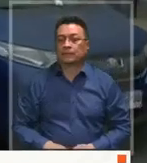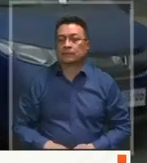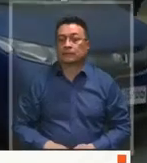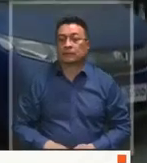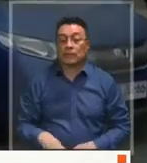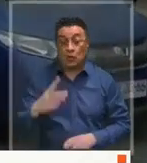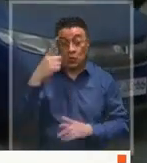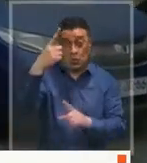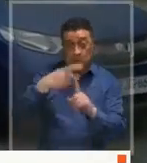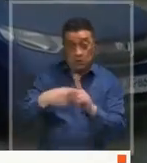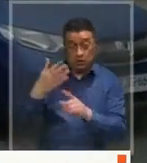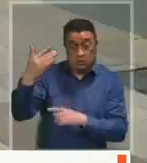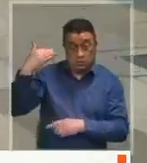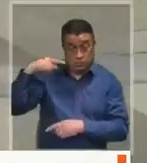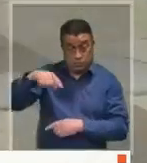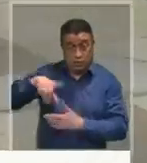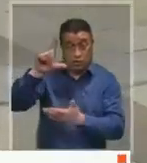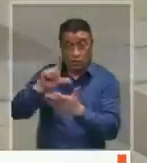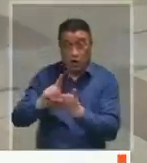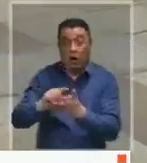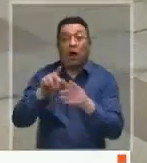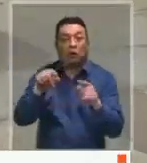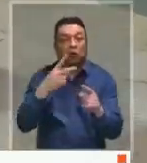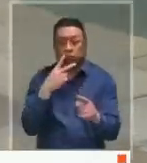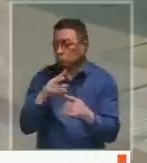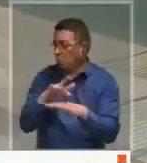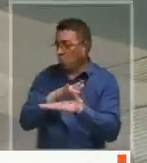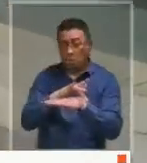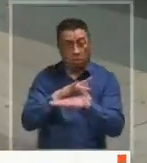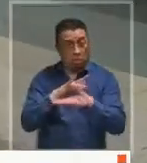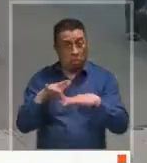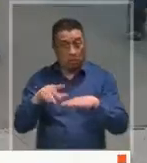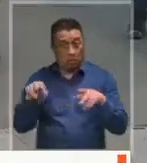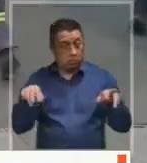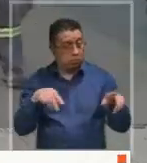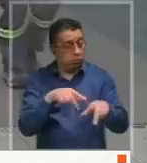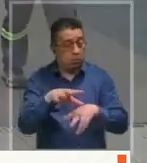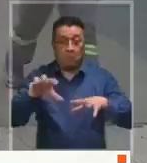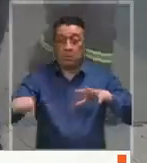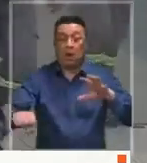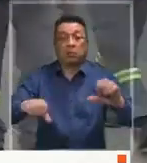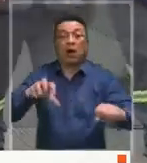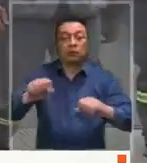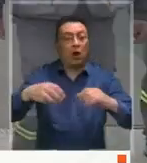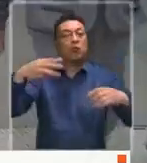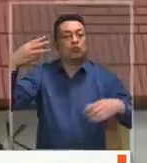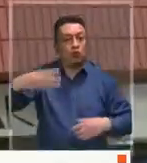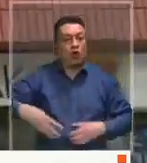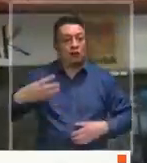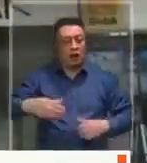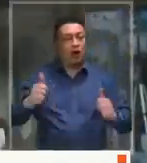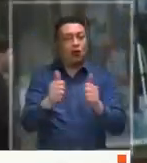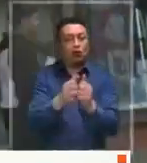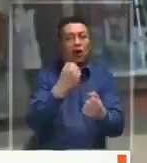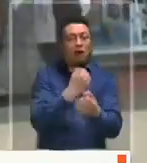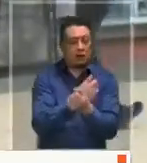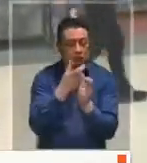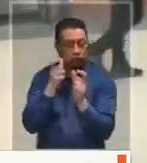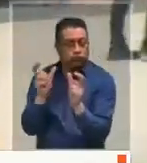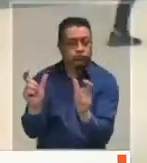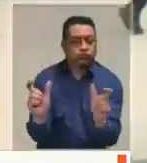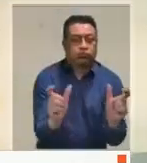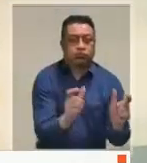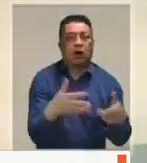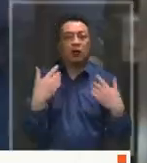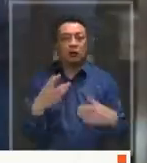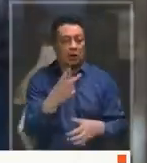Desde hace un mes, este neurálgico punto luce así, despejado a propósito de los copamientos realizados por la municipalidad junto a carabineros, los que ya